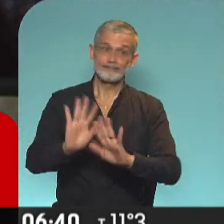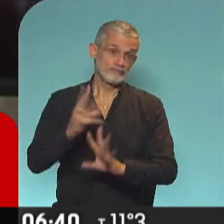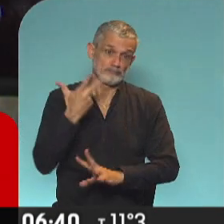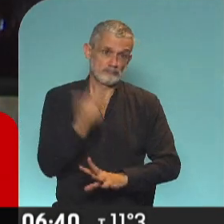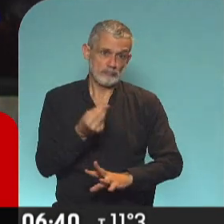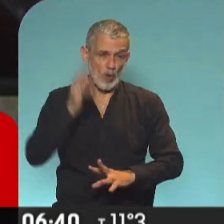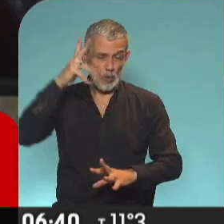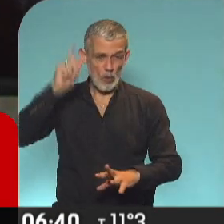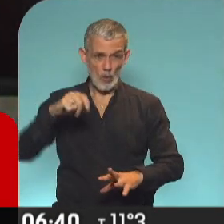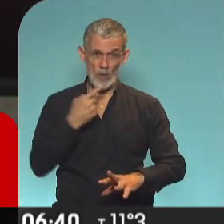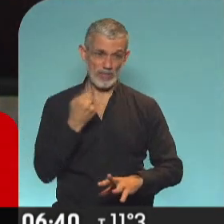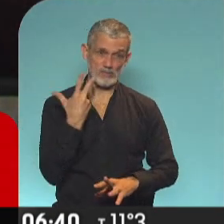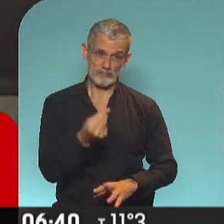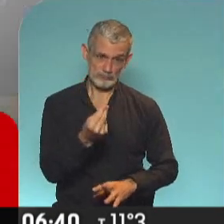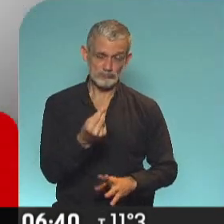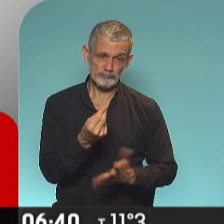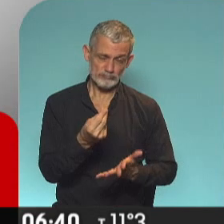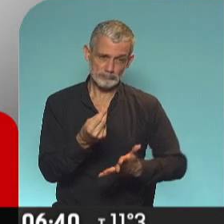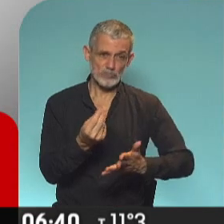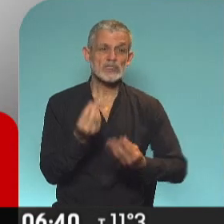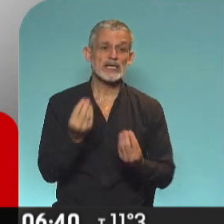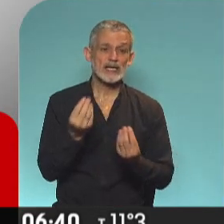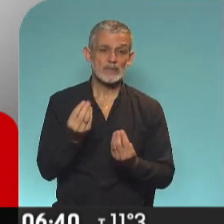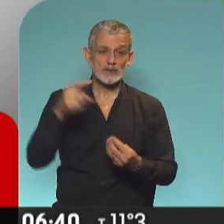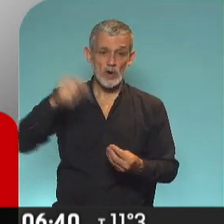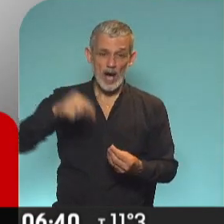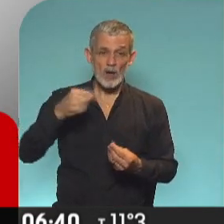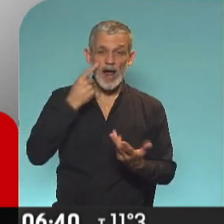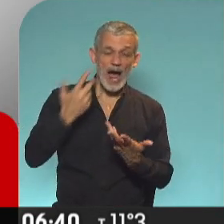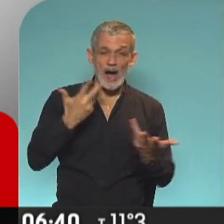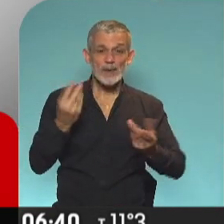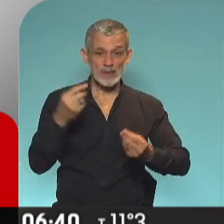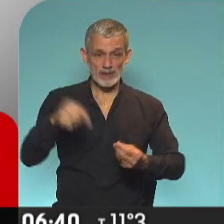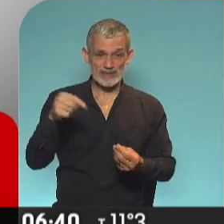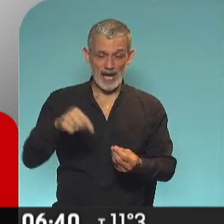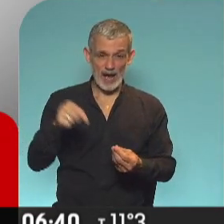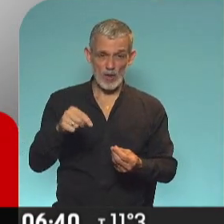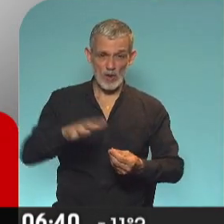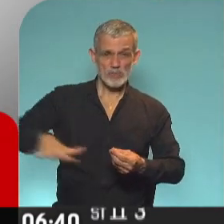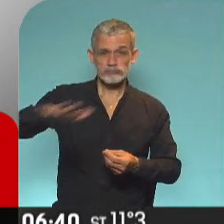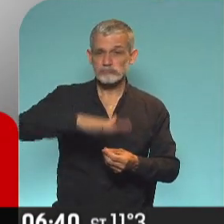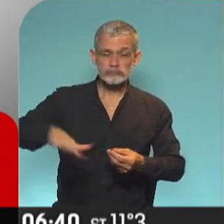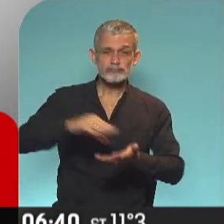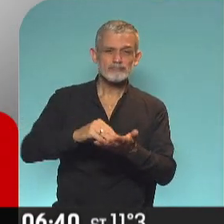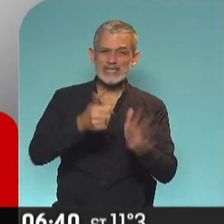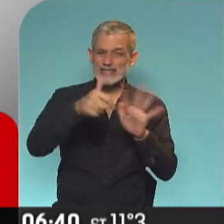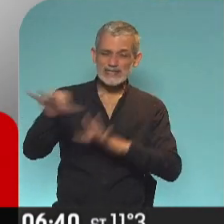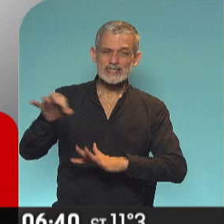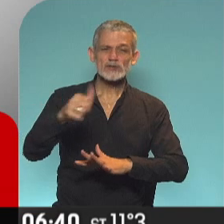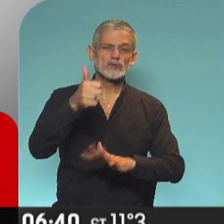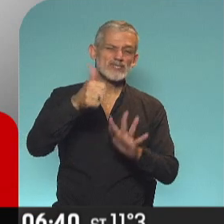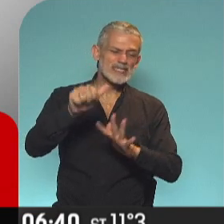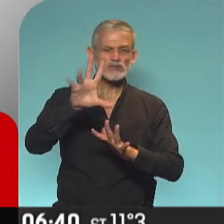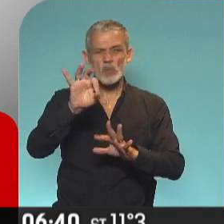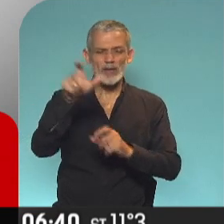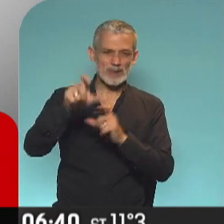rechazada precisamente por el magistrado, con lo que ahora resta ver qué es lo que va a pasar precisamente con las más de 650 personas